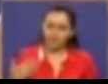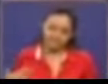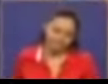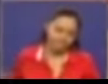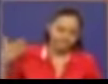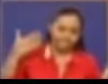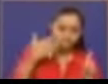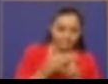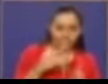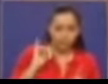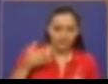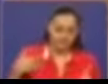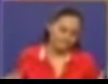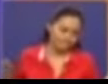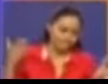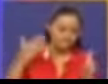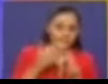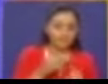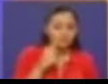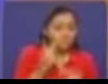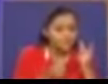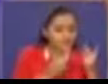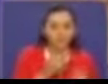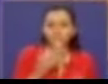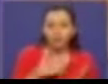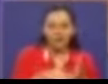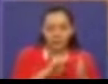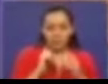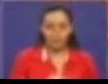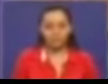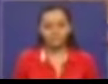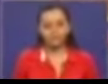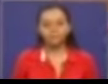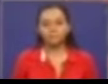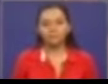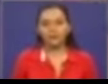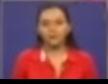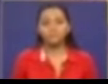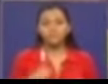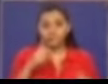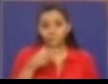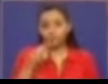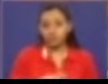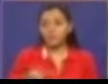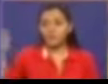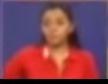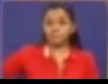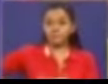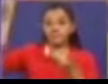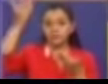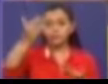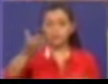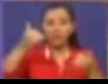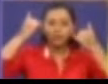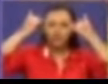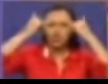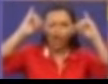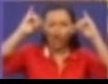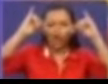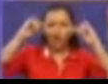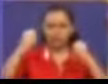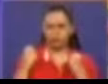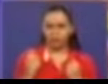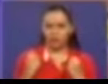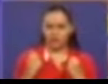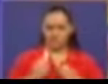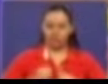el nuevo país. Por ejemplo, con estas se han importado más de 1,000 toros sementales